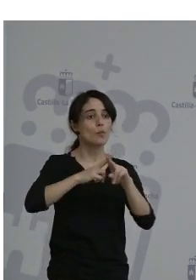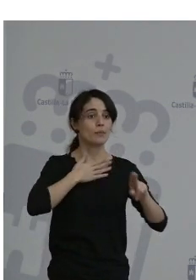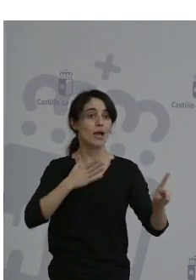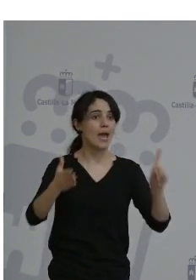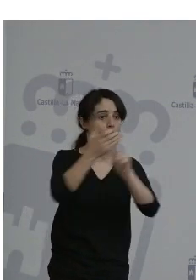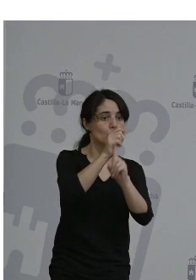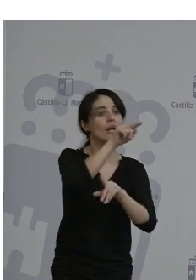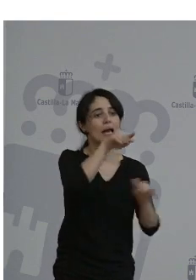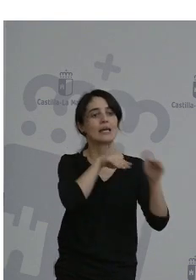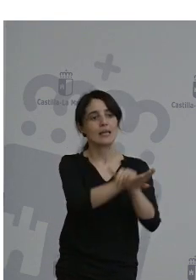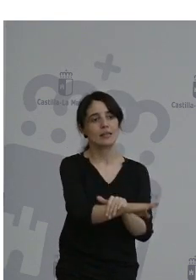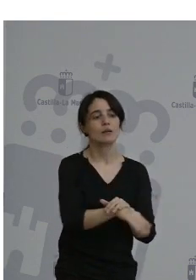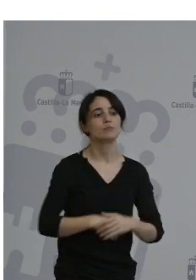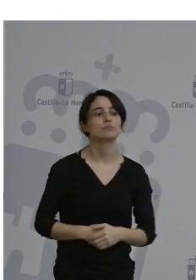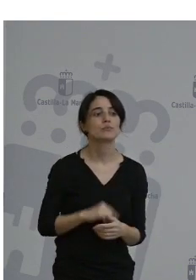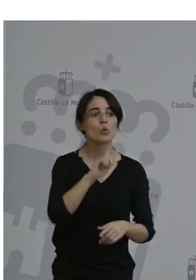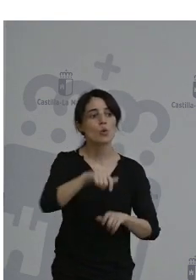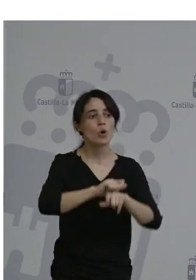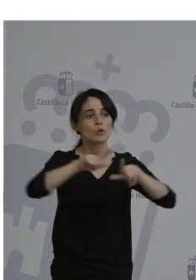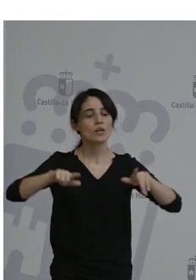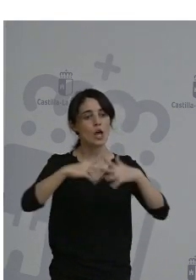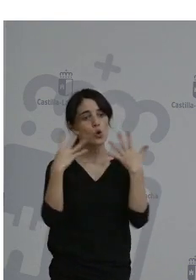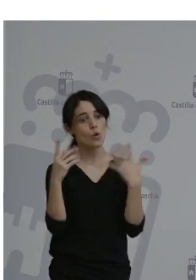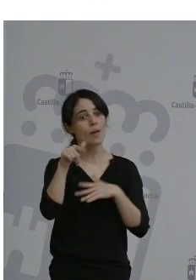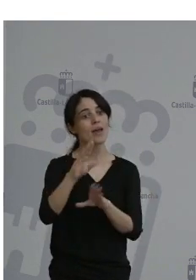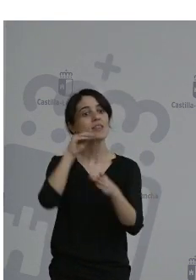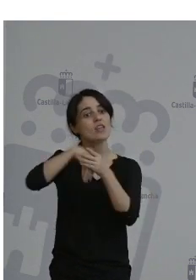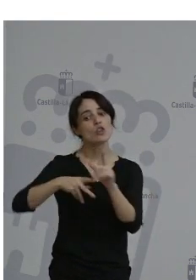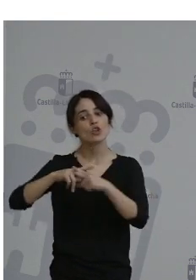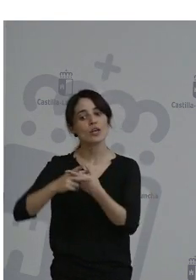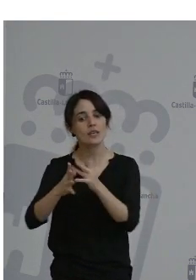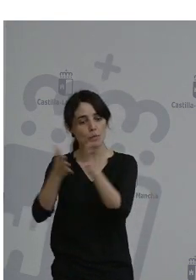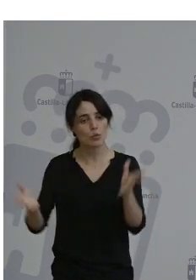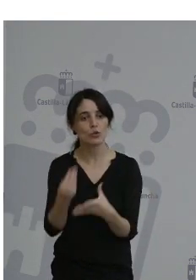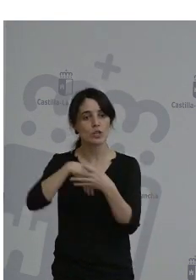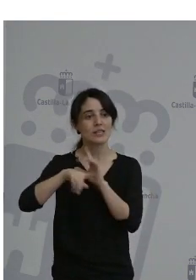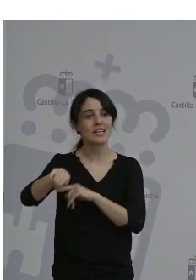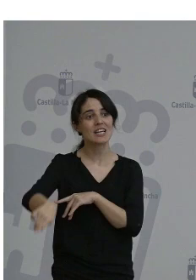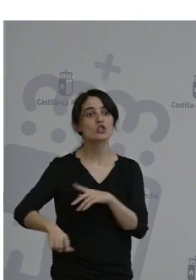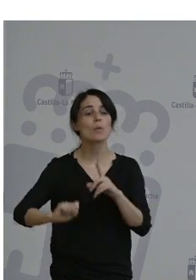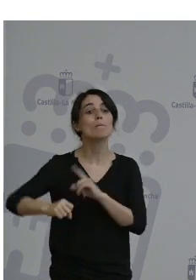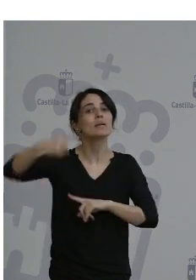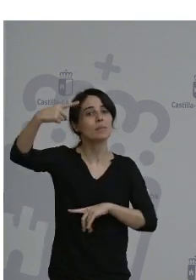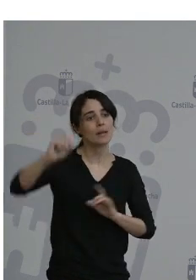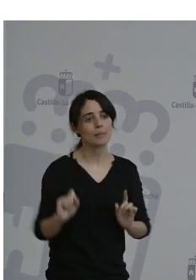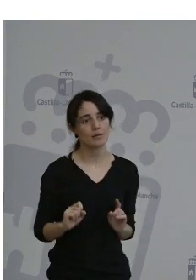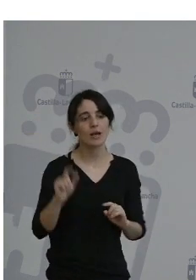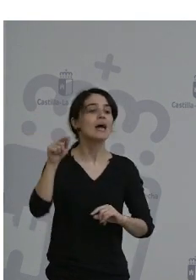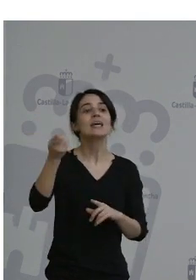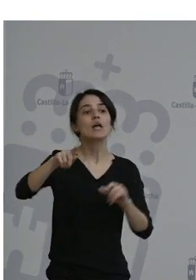9 se va a hacer el taller sobre promoción interna. La sala 9 está en la primera planta y, bueno, pues ahí también tendréis